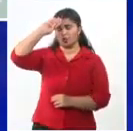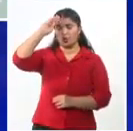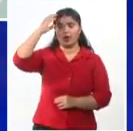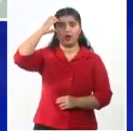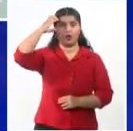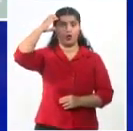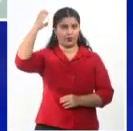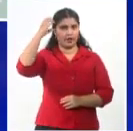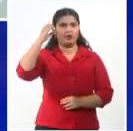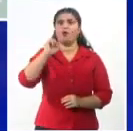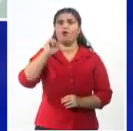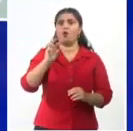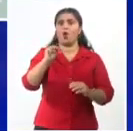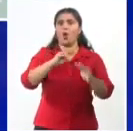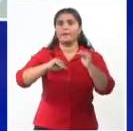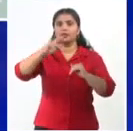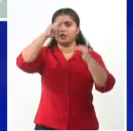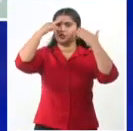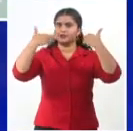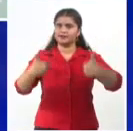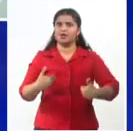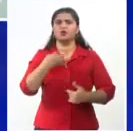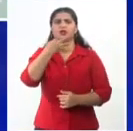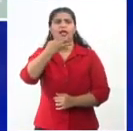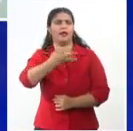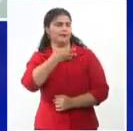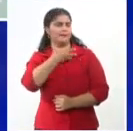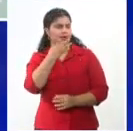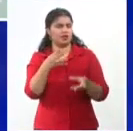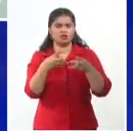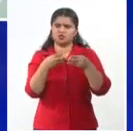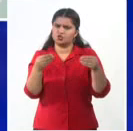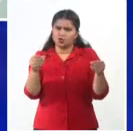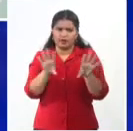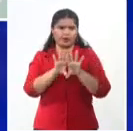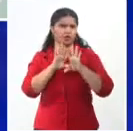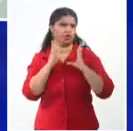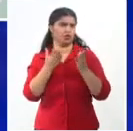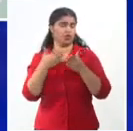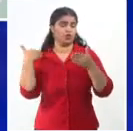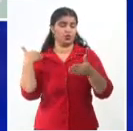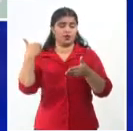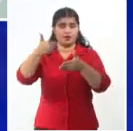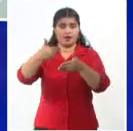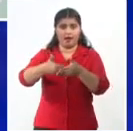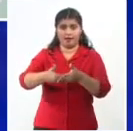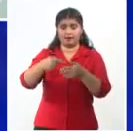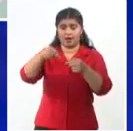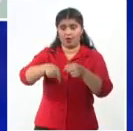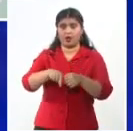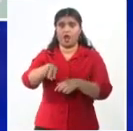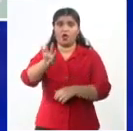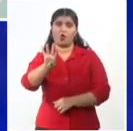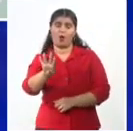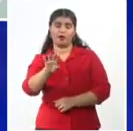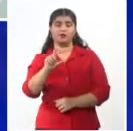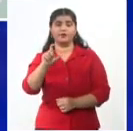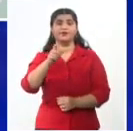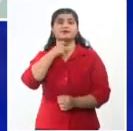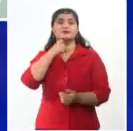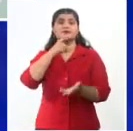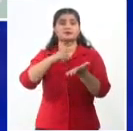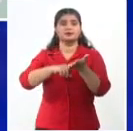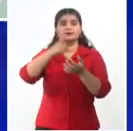que de todas las 4 que hasta ese momento se habían diagnosticado y se habían clasificado